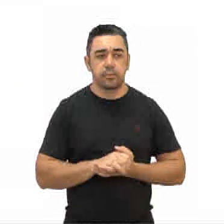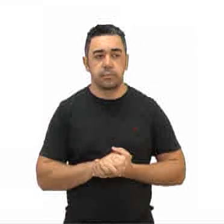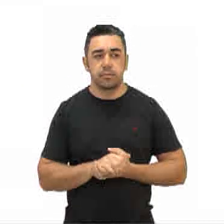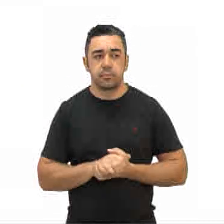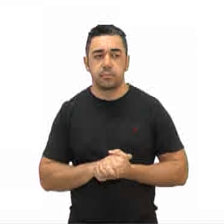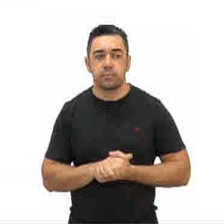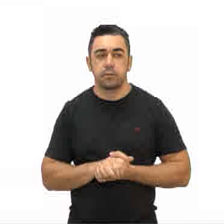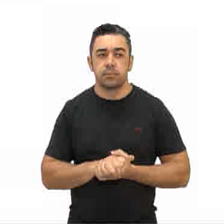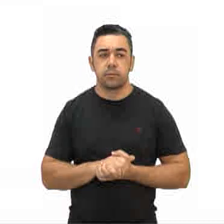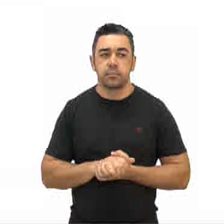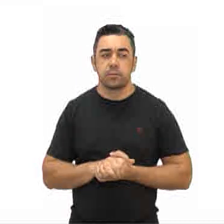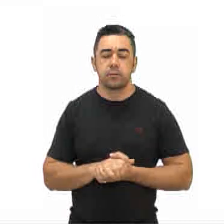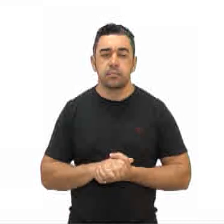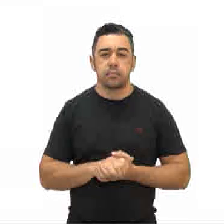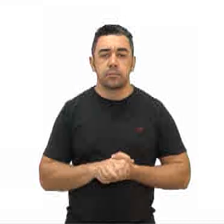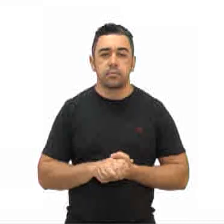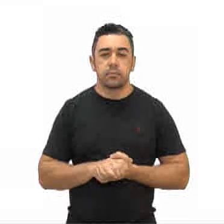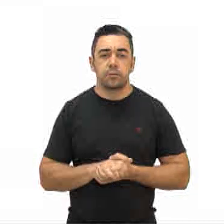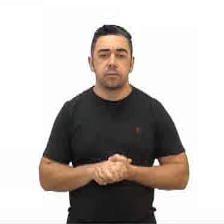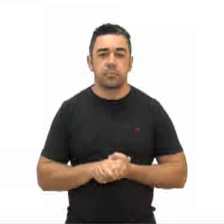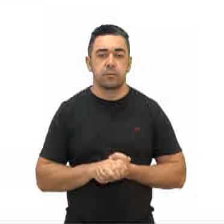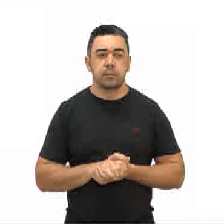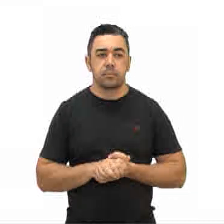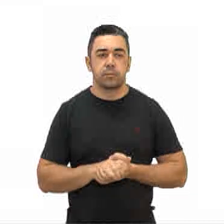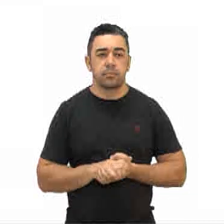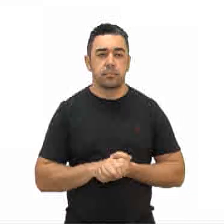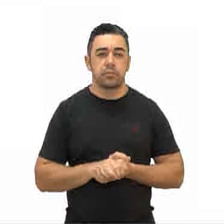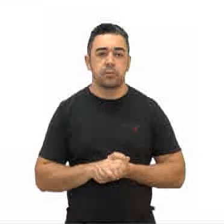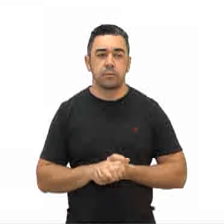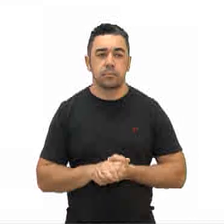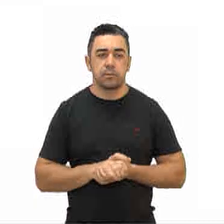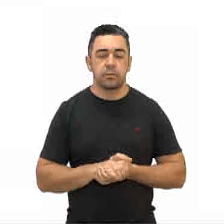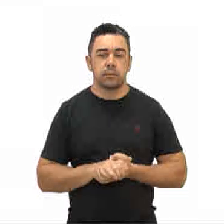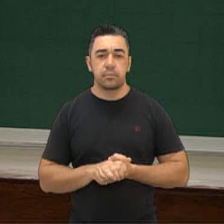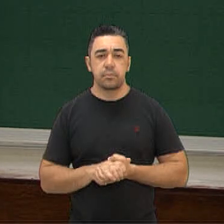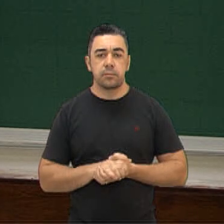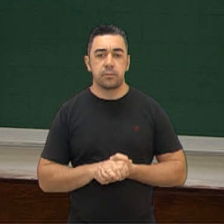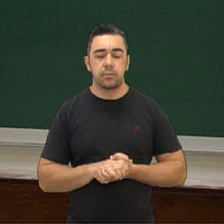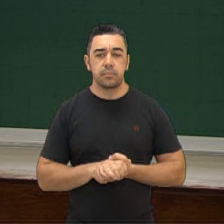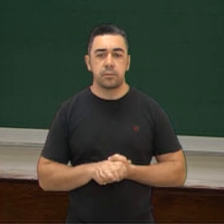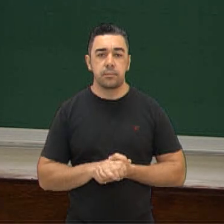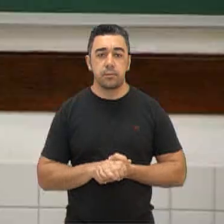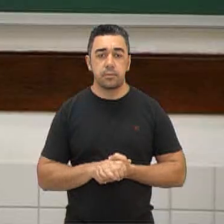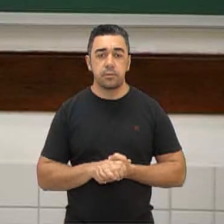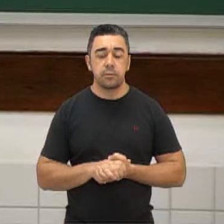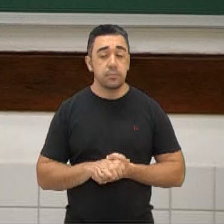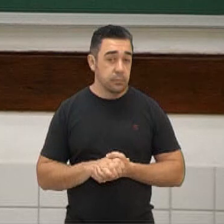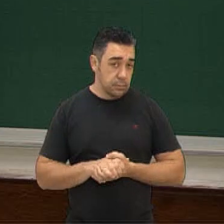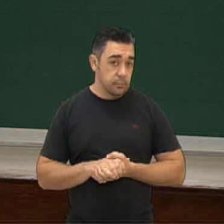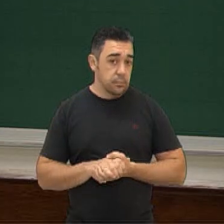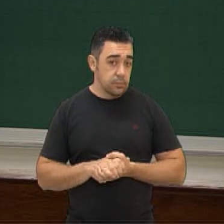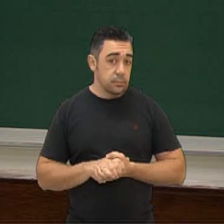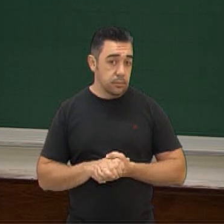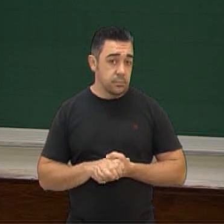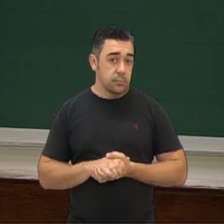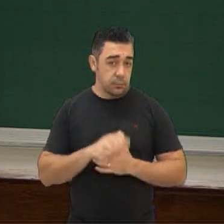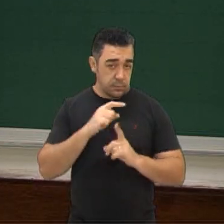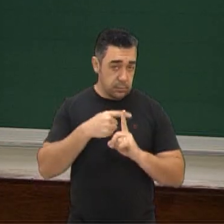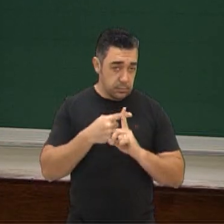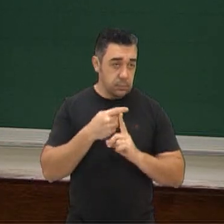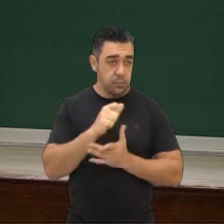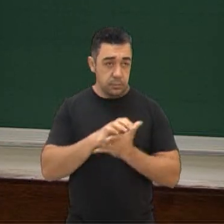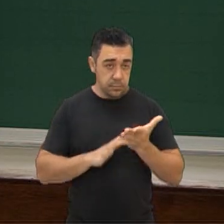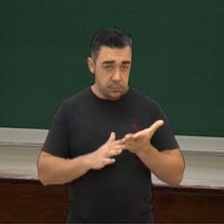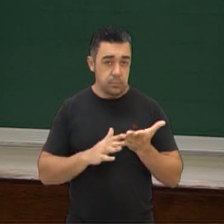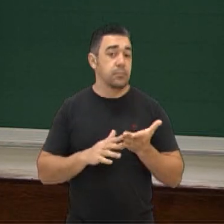el ritmo lectivo del centro escolar desde el primer día sin cole, ¿bien? Mais uma atividade